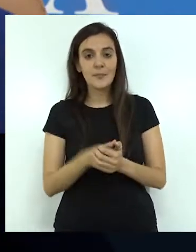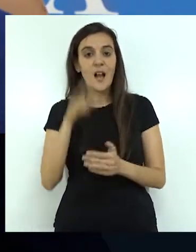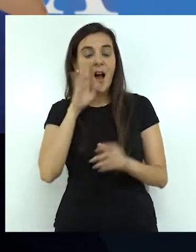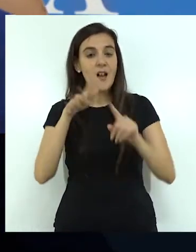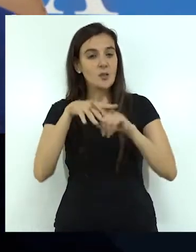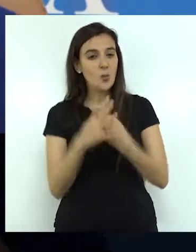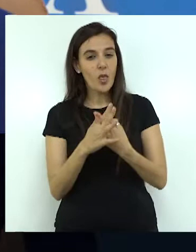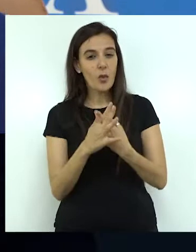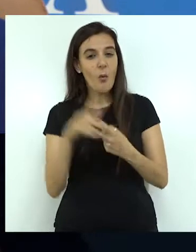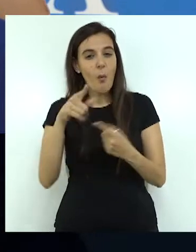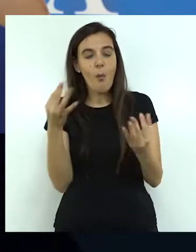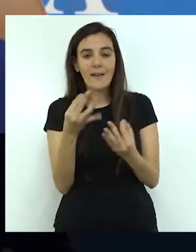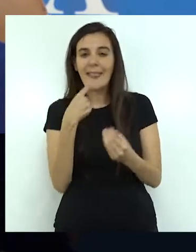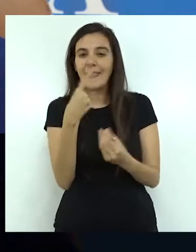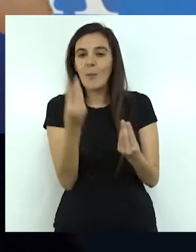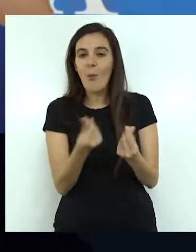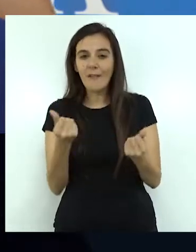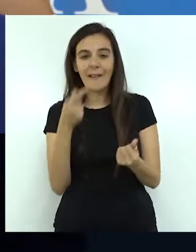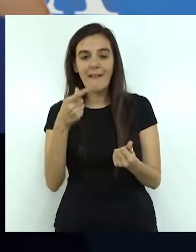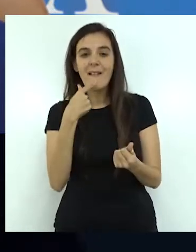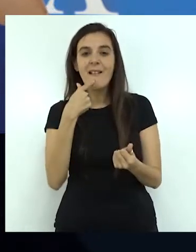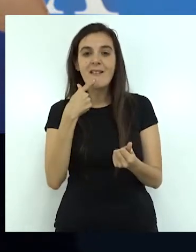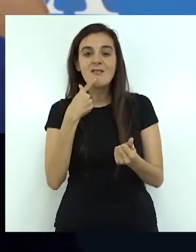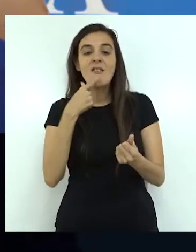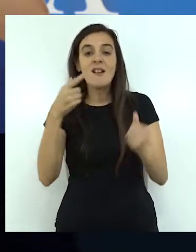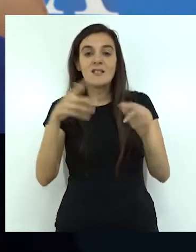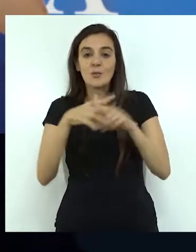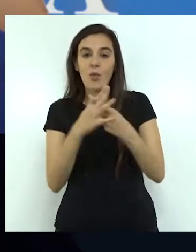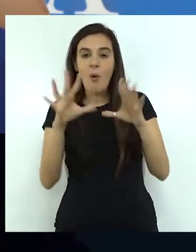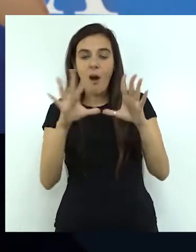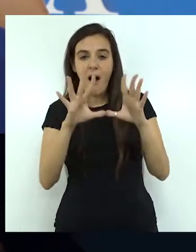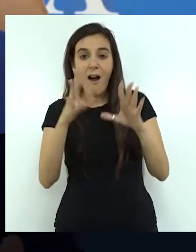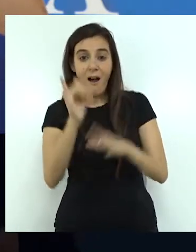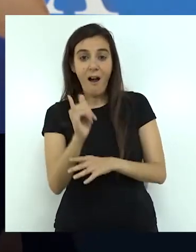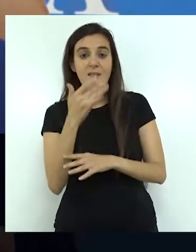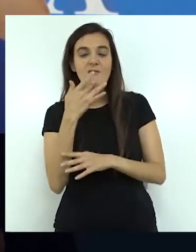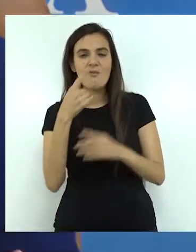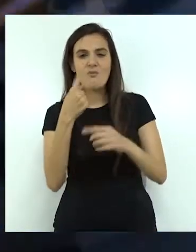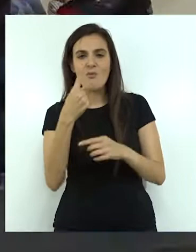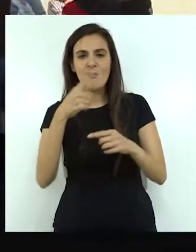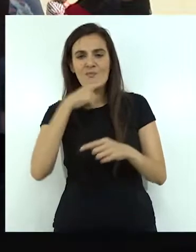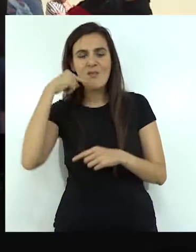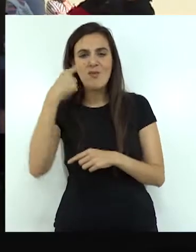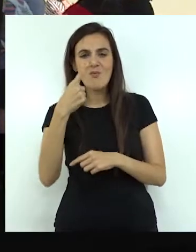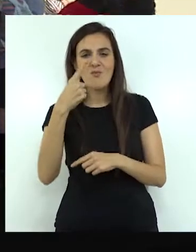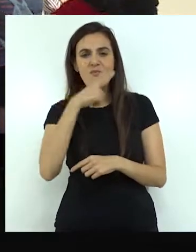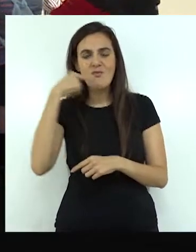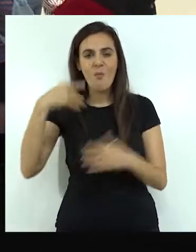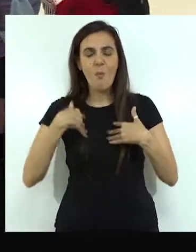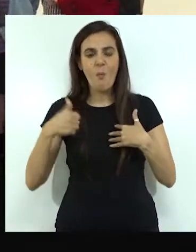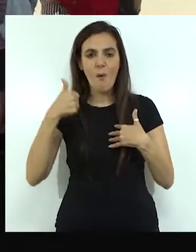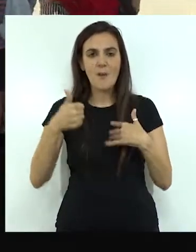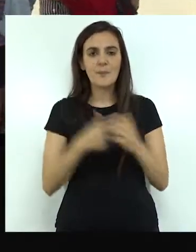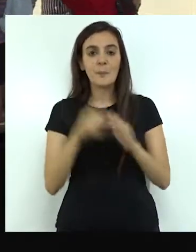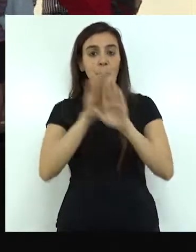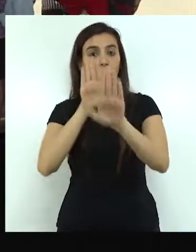digamos tenemos diez dedos y si me duele uno es el que más me duele vecinos de distintas